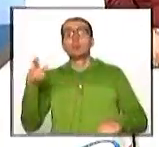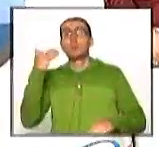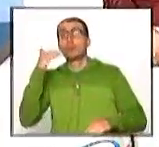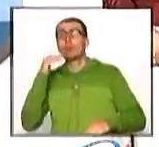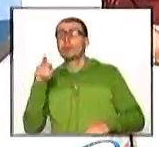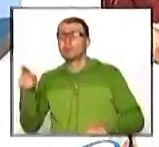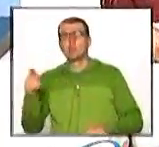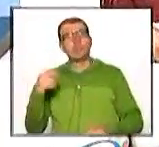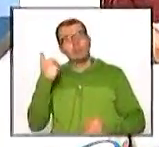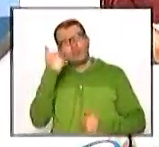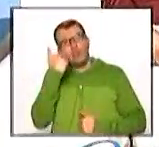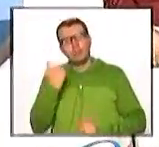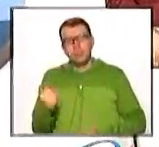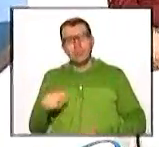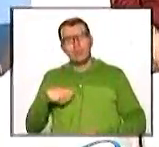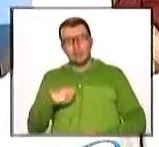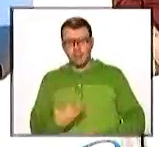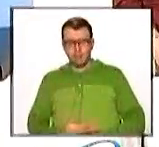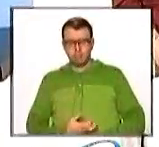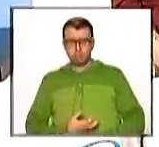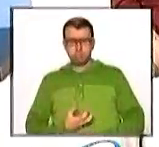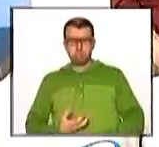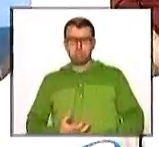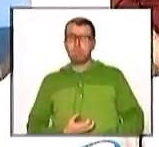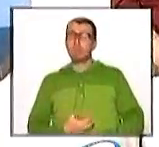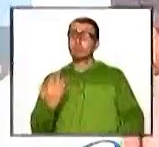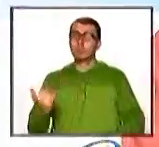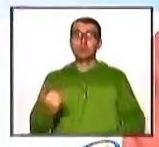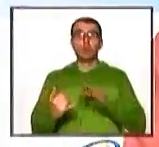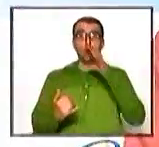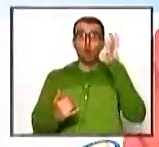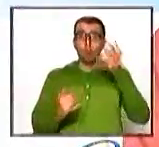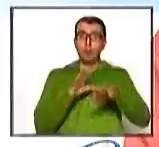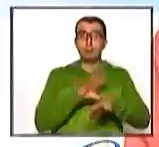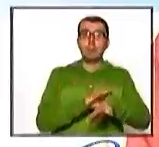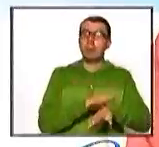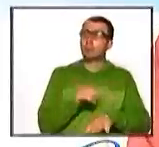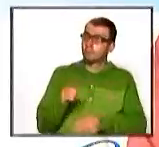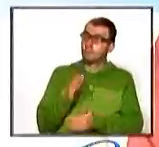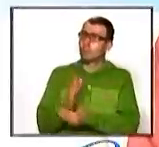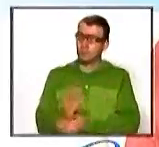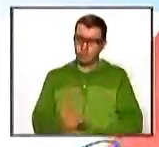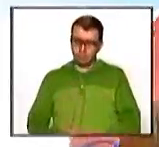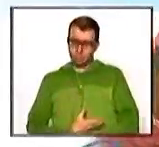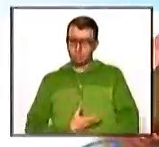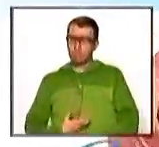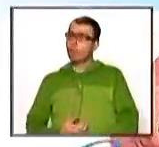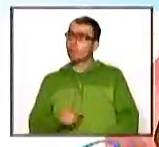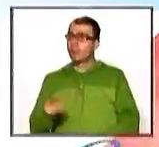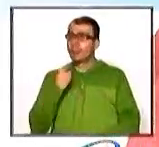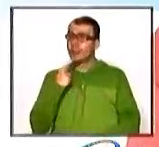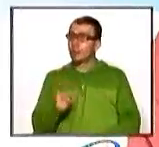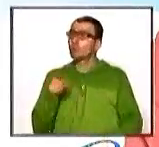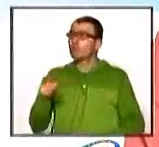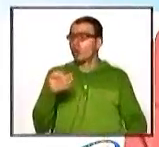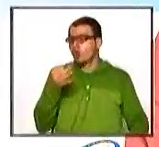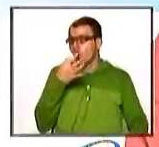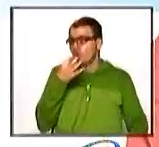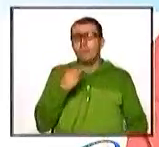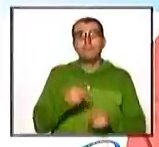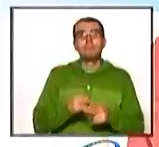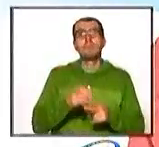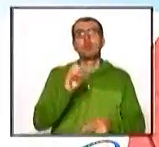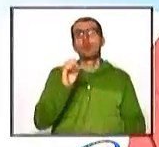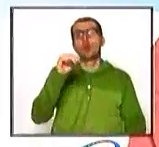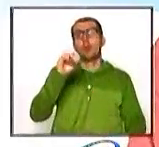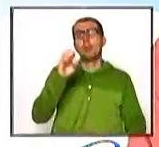vio, y al parecer un gastroenterólogo en Cartago. Usted tiene que tomar omeprazol el resto de la vida, pues